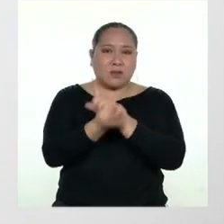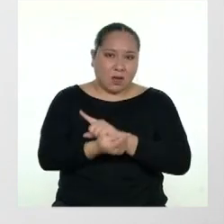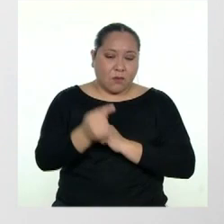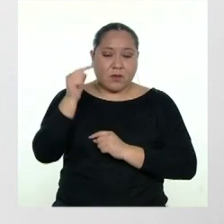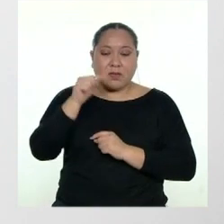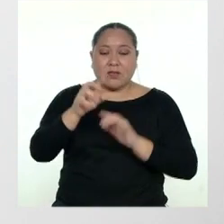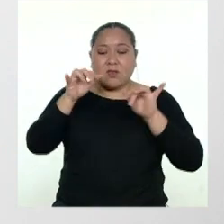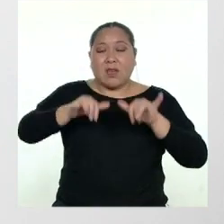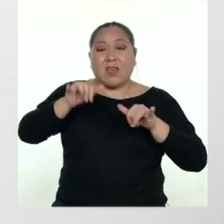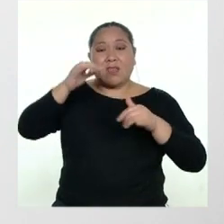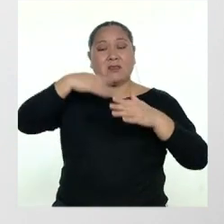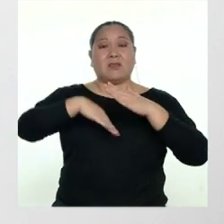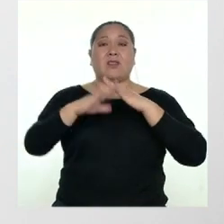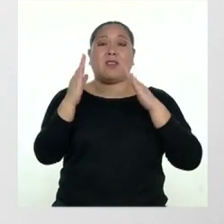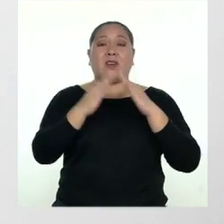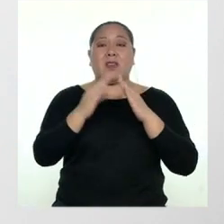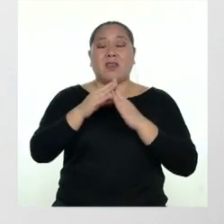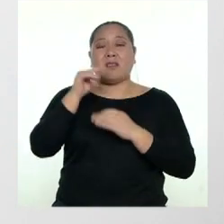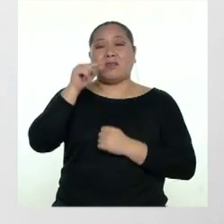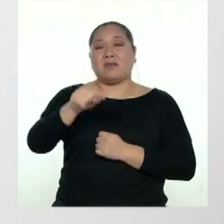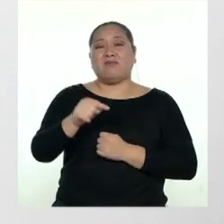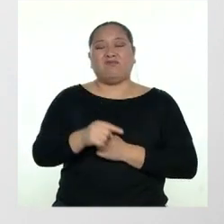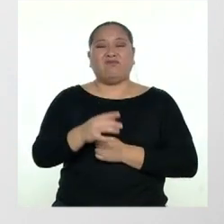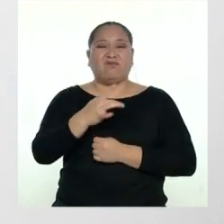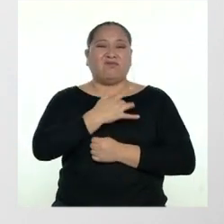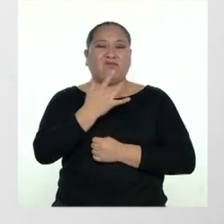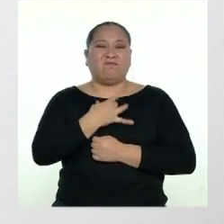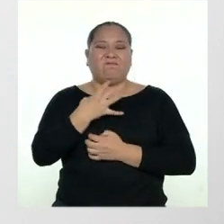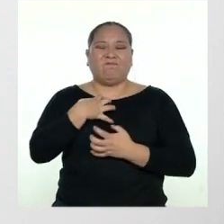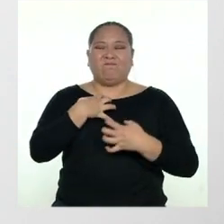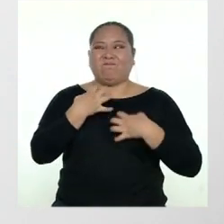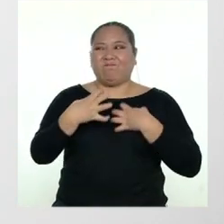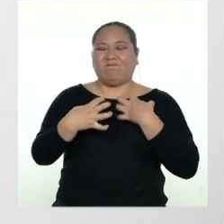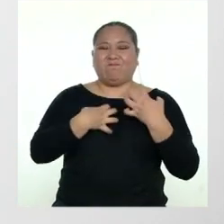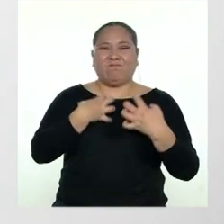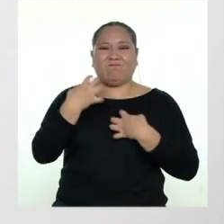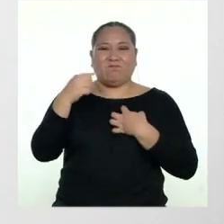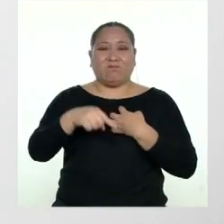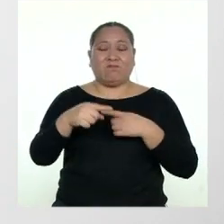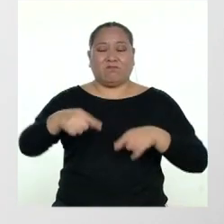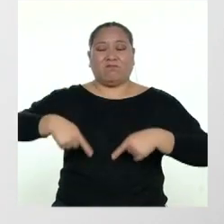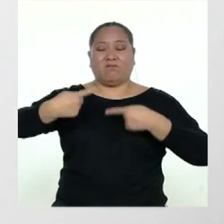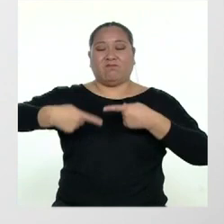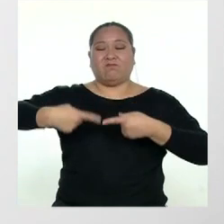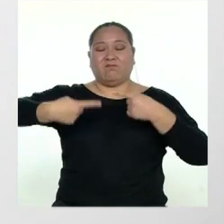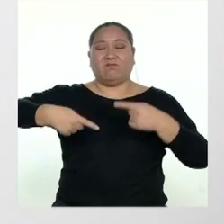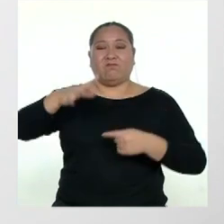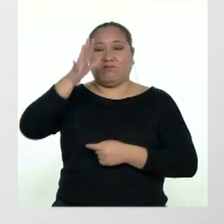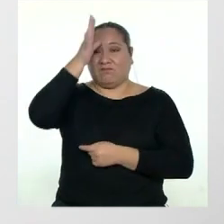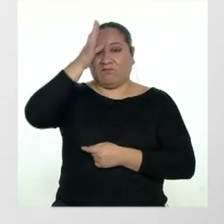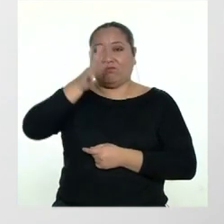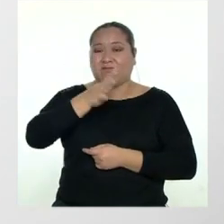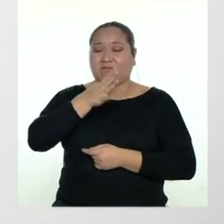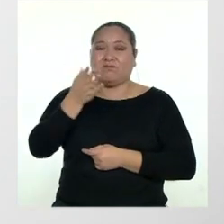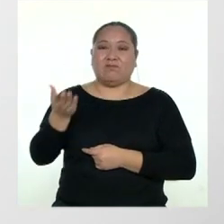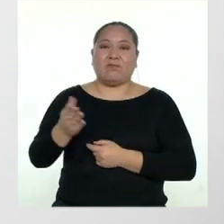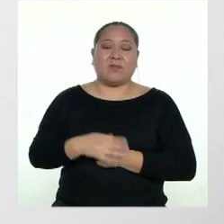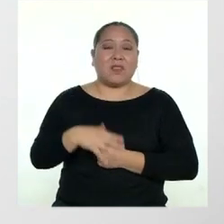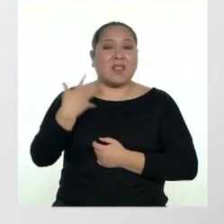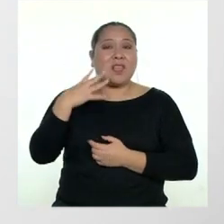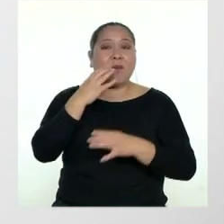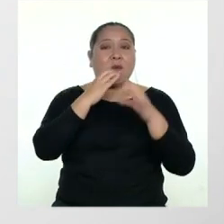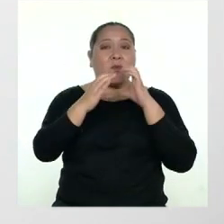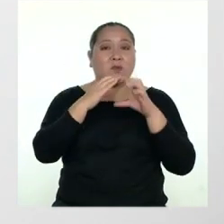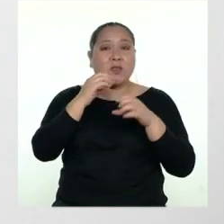el aislamiento social hacen que esté siempre de mal humor, lo cual genera conflictos con su mamá y papá. Como hemos conversado